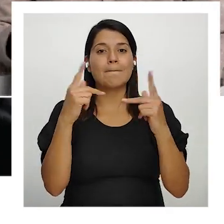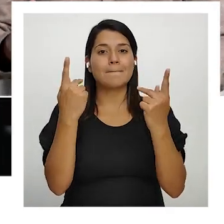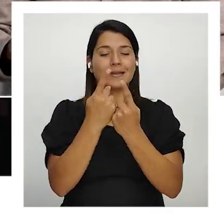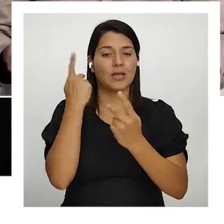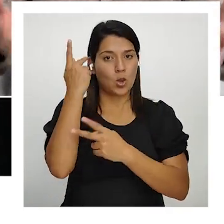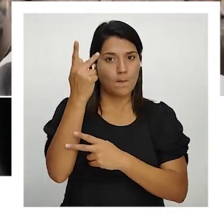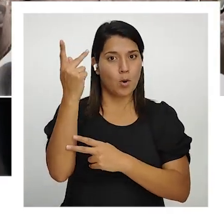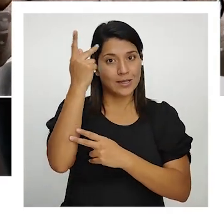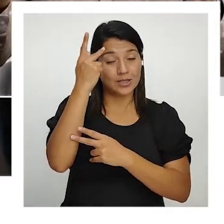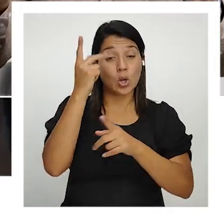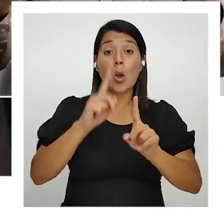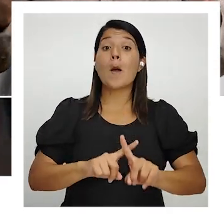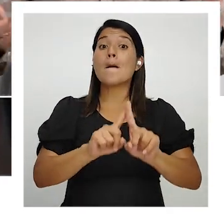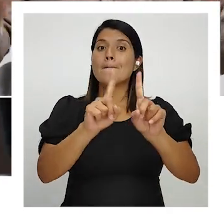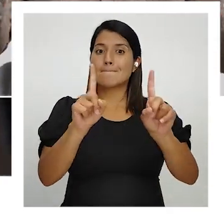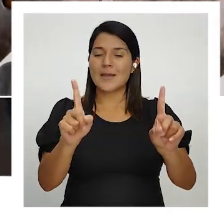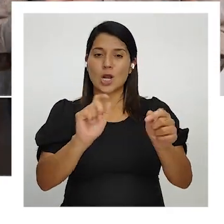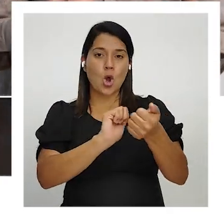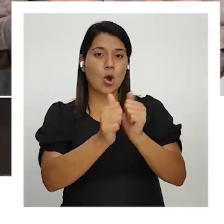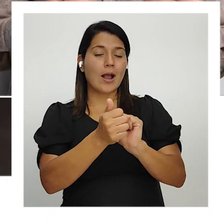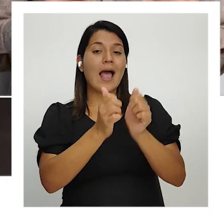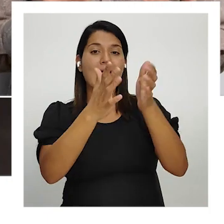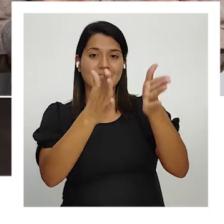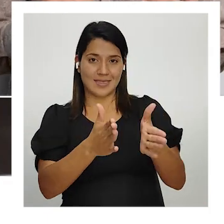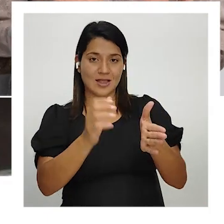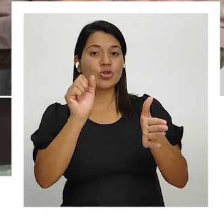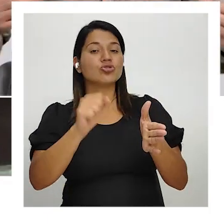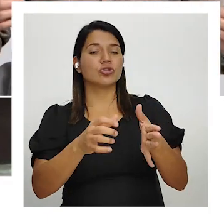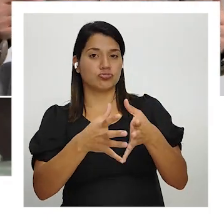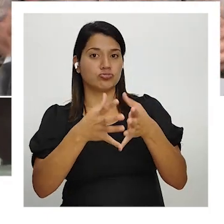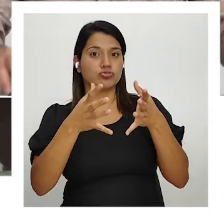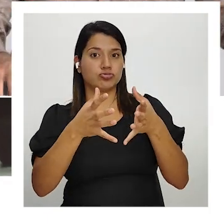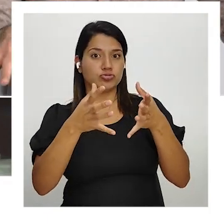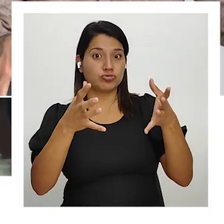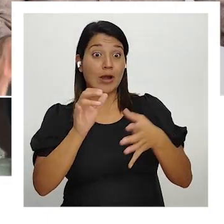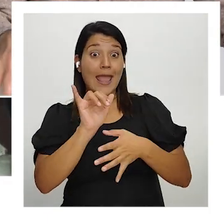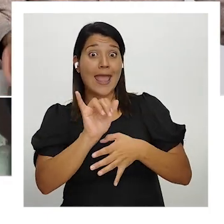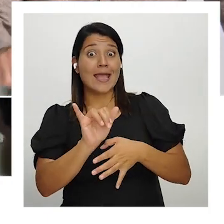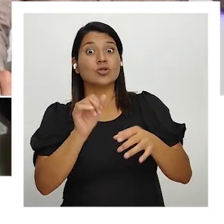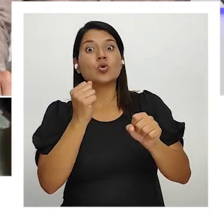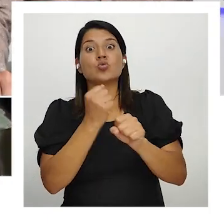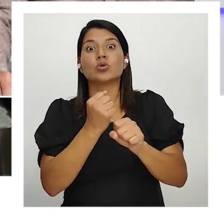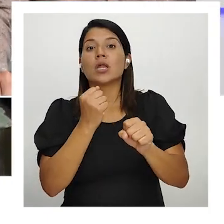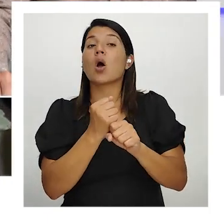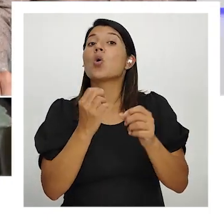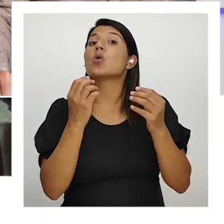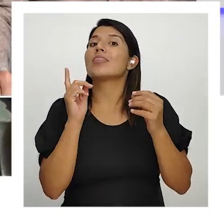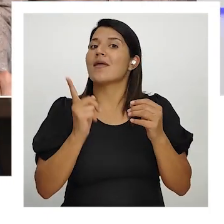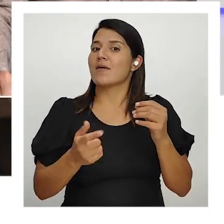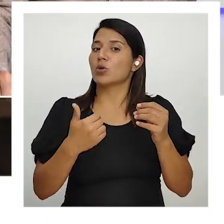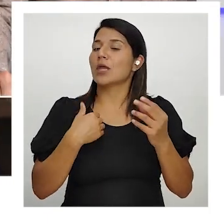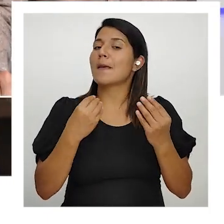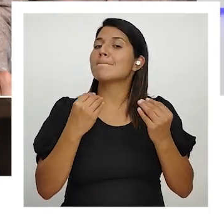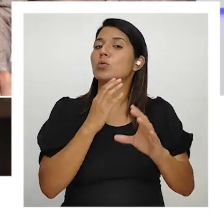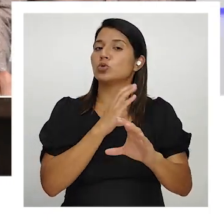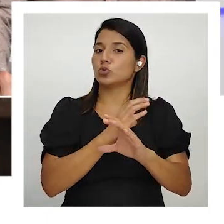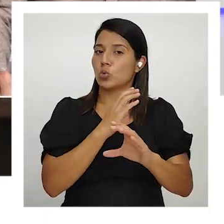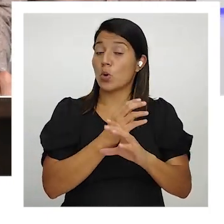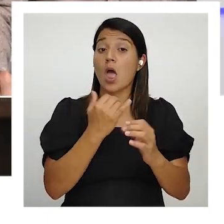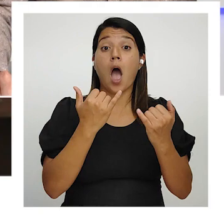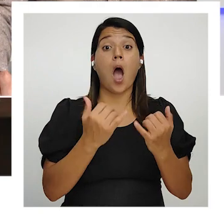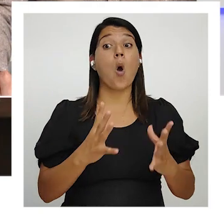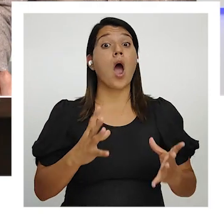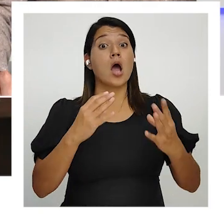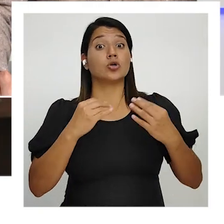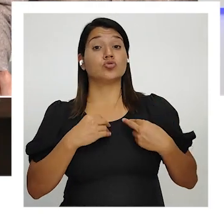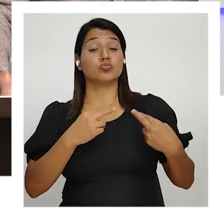de candidaturas aumentó. Y eso es un trabajo también muy delicado que en este momento está llevando a cabo el Departamento de